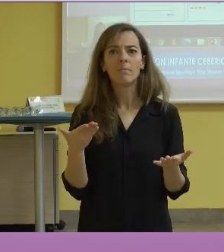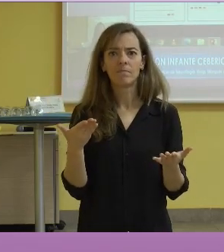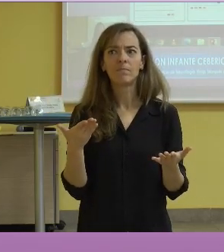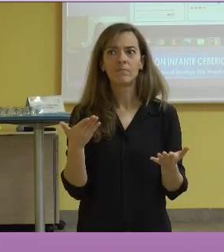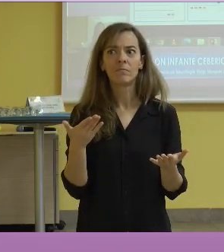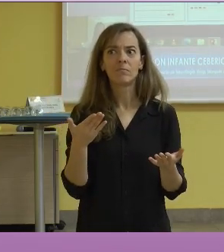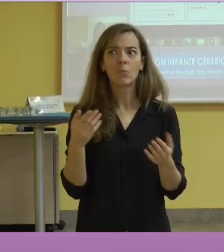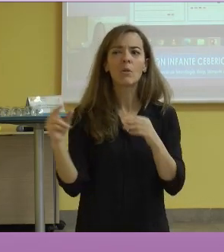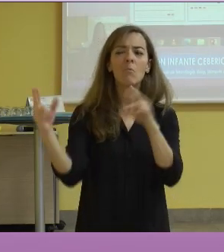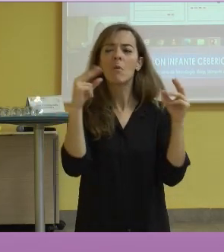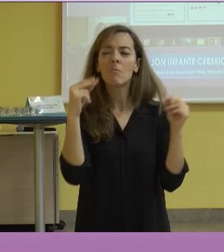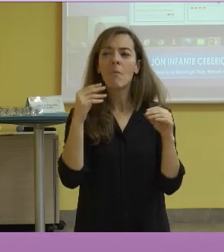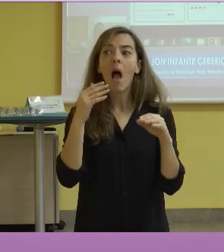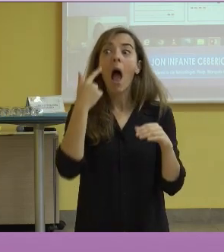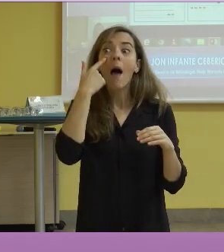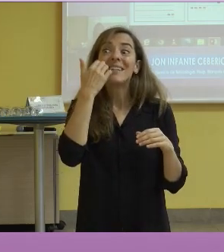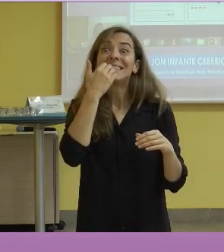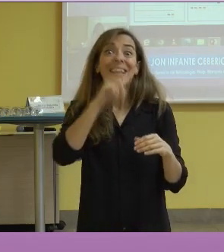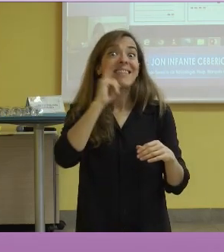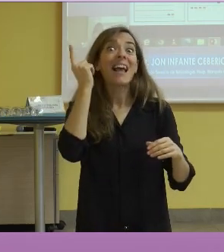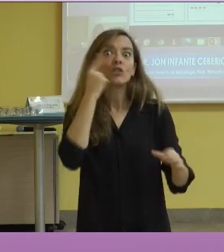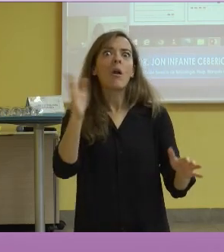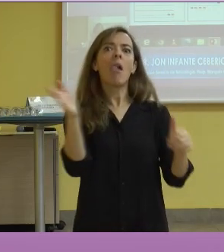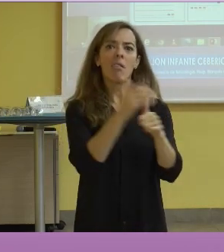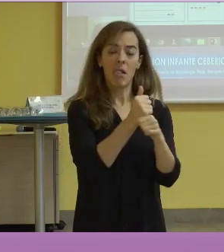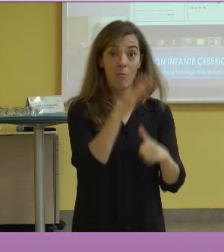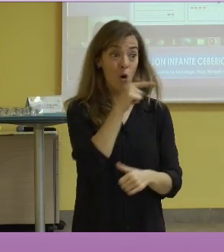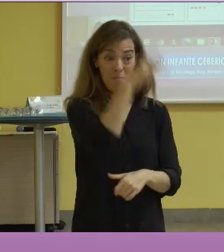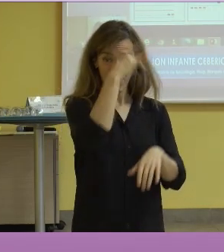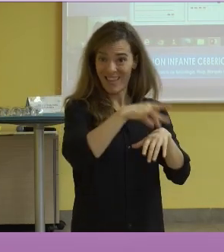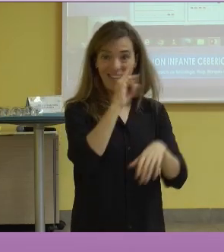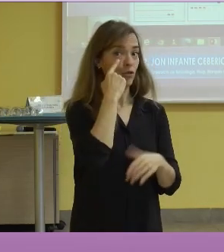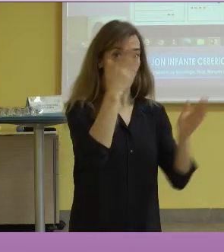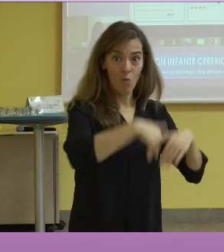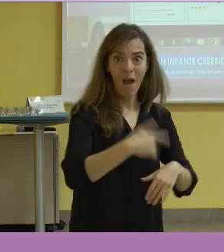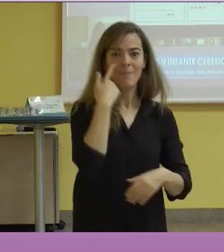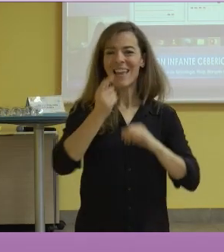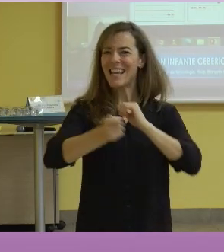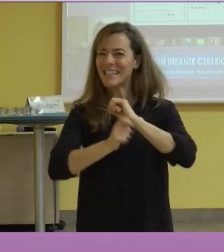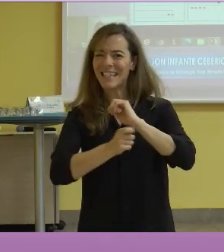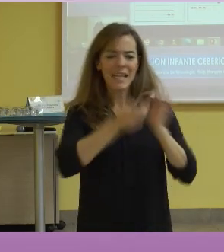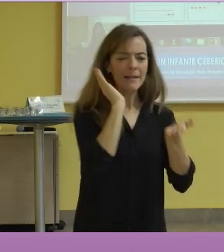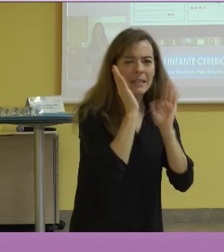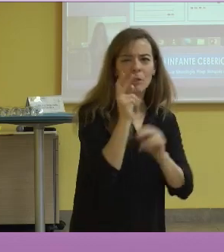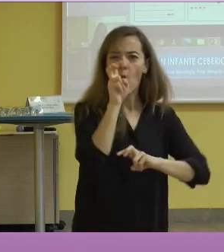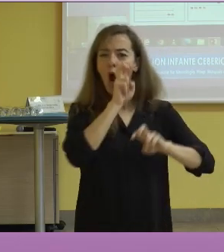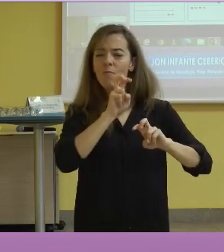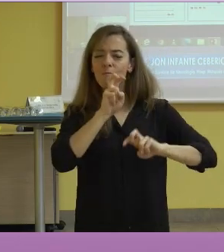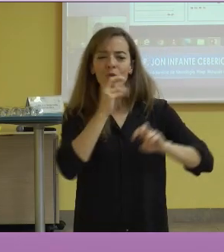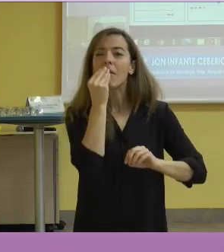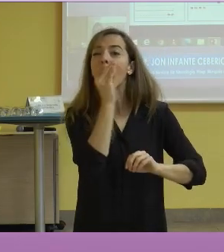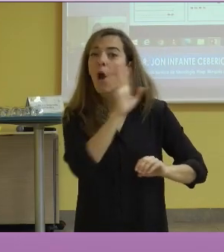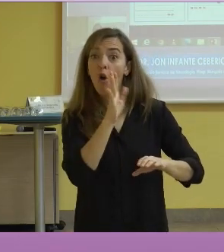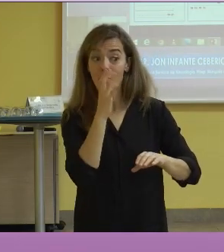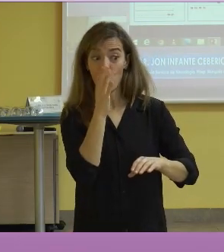llegar al diagnóstico, ¿no?, de muchos pacientes que están sin diagnosticar, encontrar la mejor estrategia de tratamiento para aquellos que no la tienen.